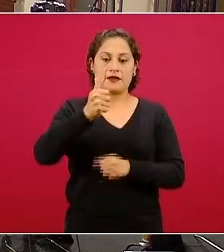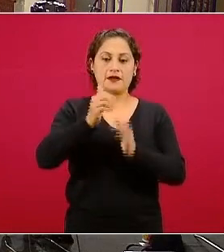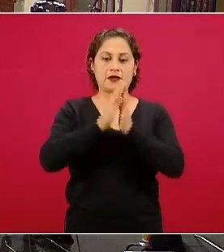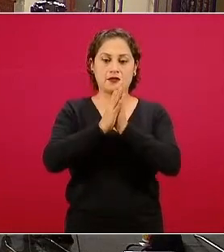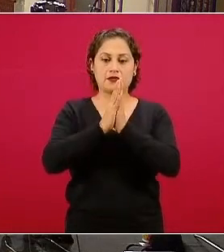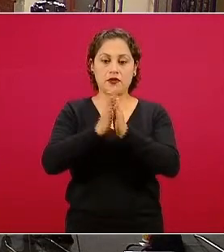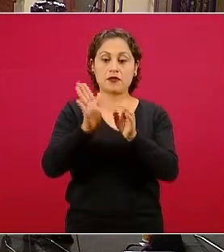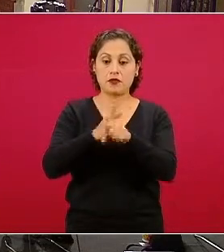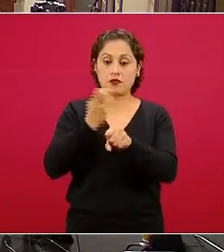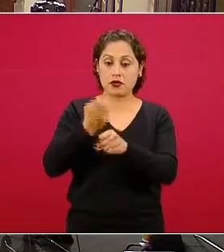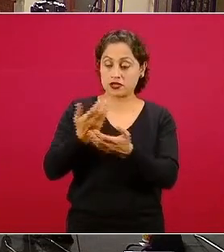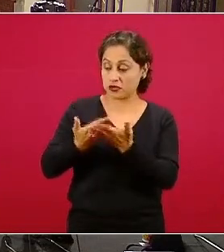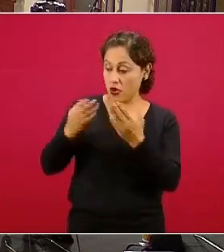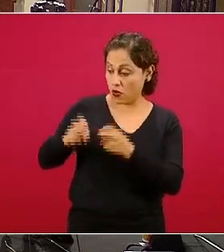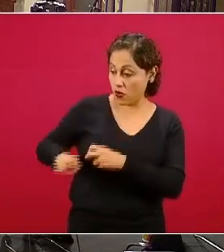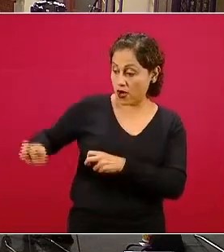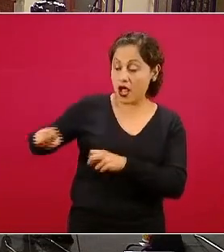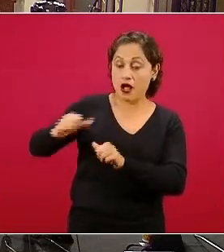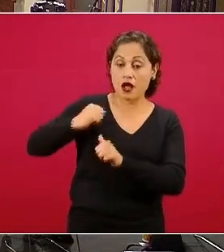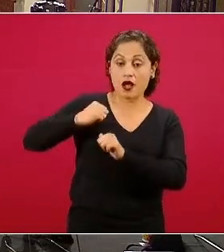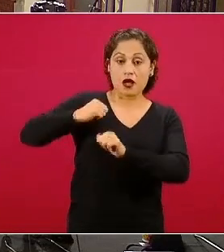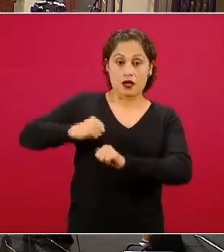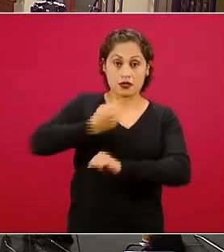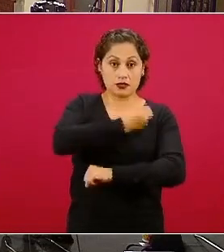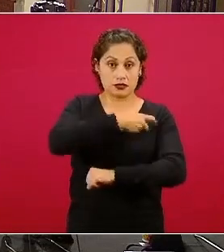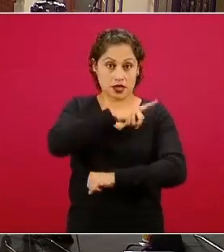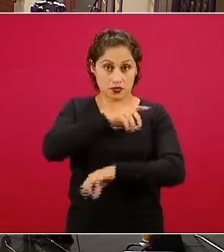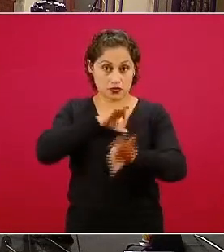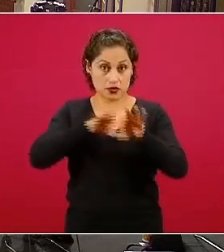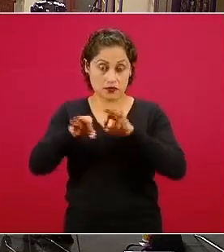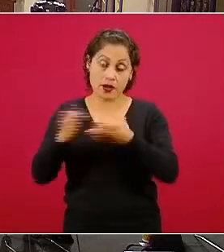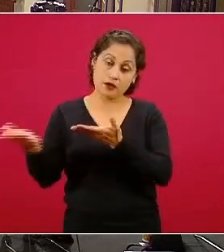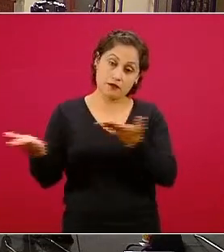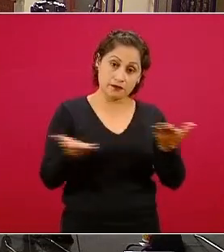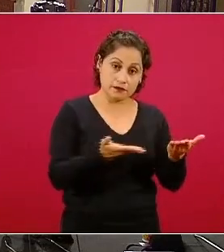van a pasar a vacunarse.